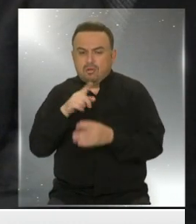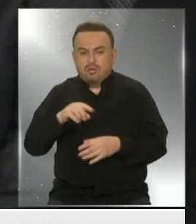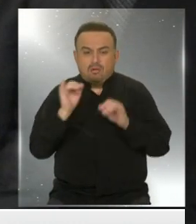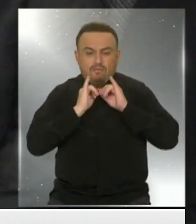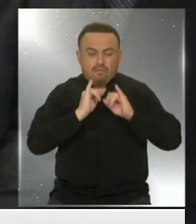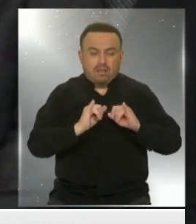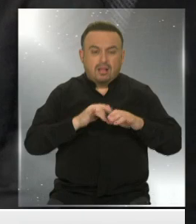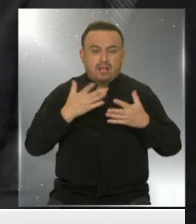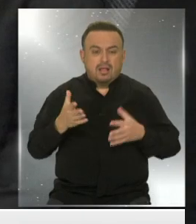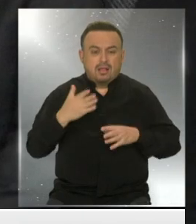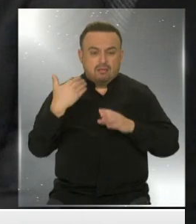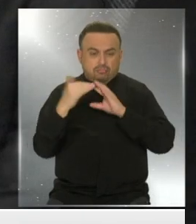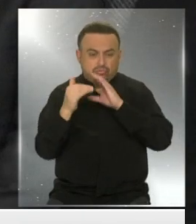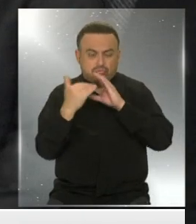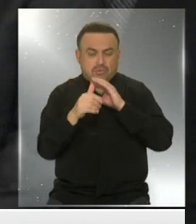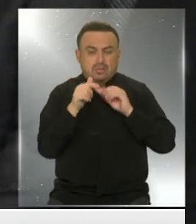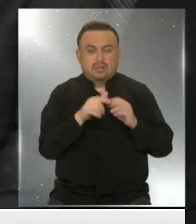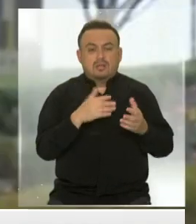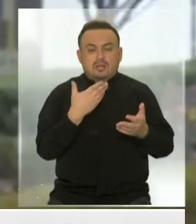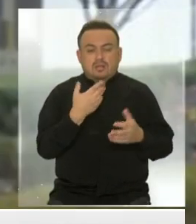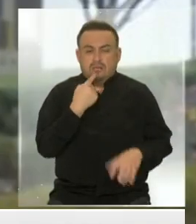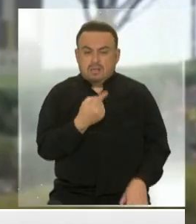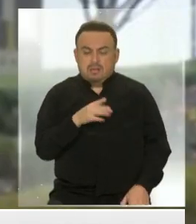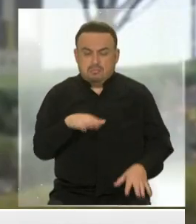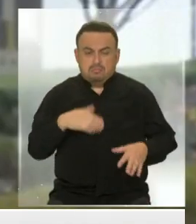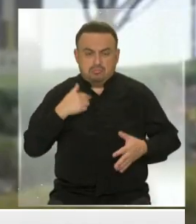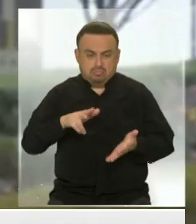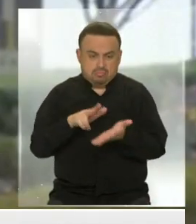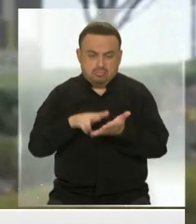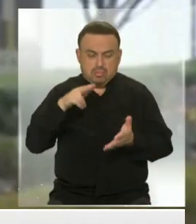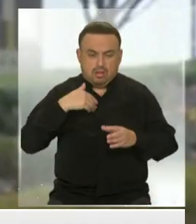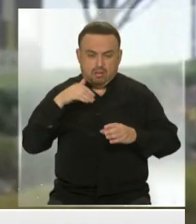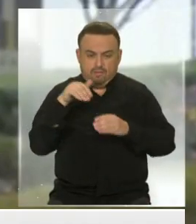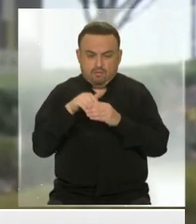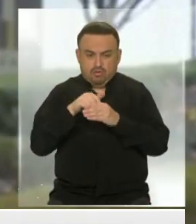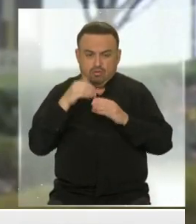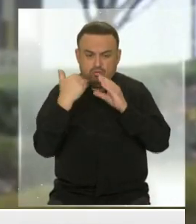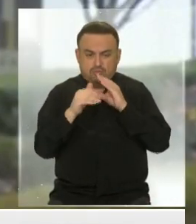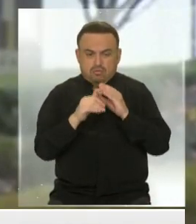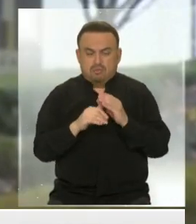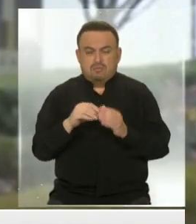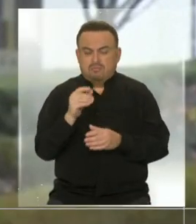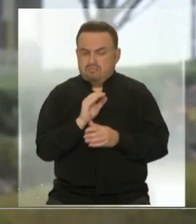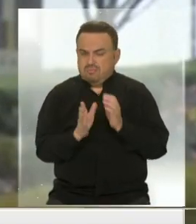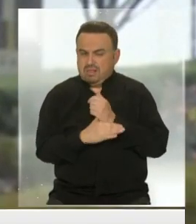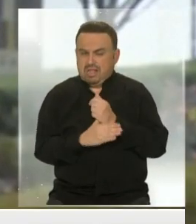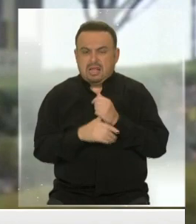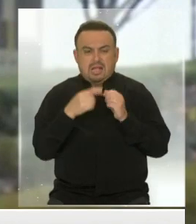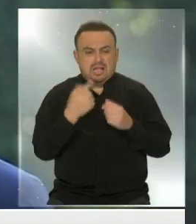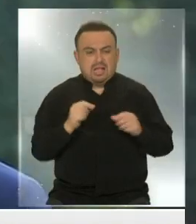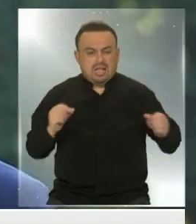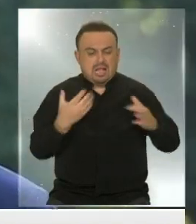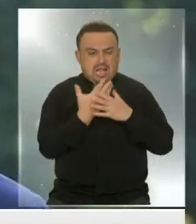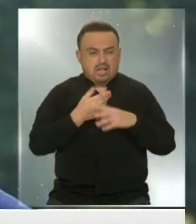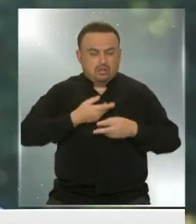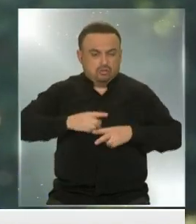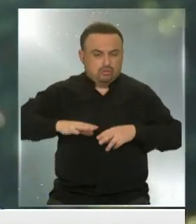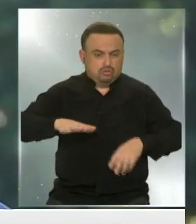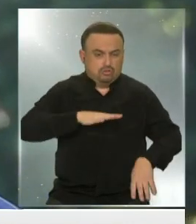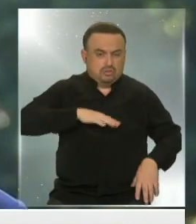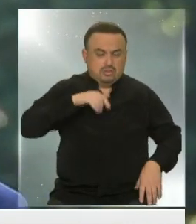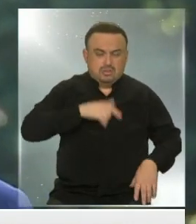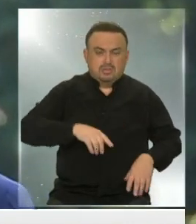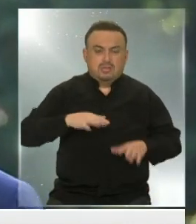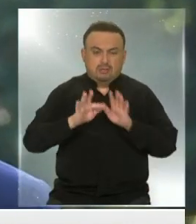a mensajes del mandatario en las cuales él afirmaba que el voto por correo era fraudulento la red social señaló que esos tweets